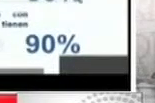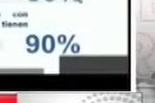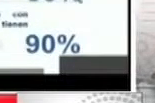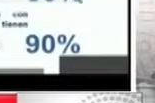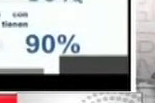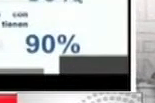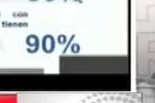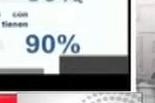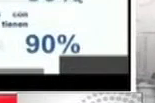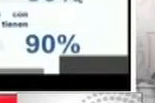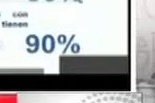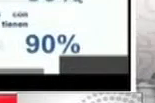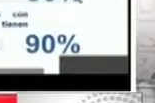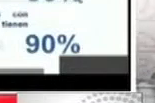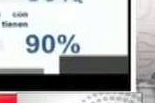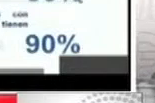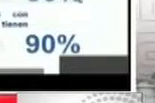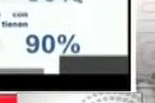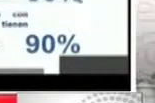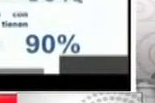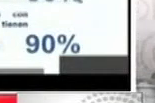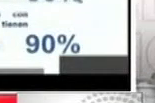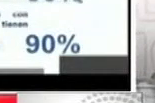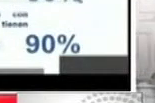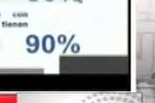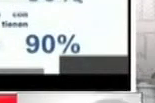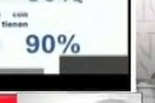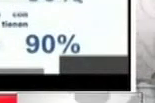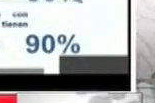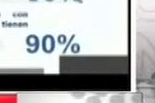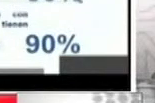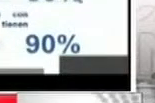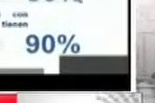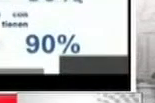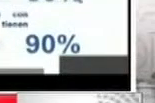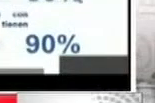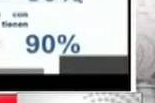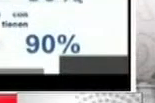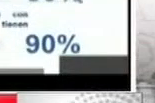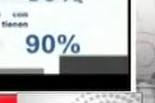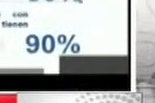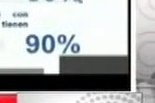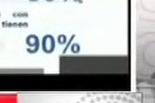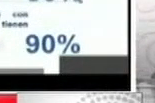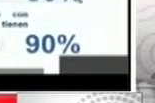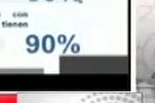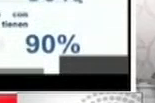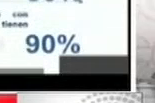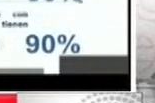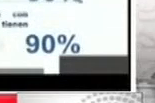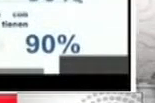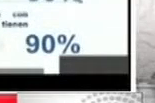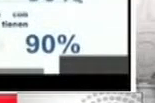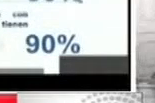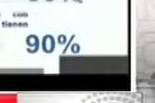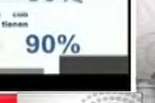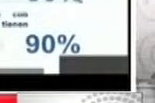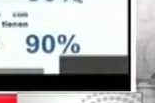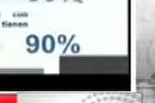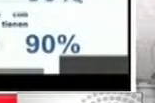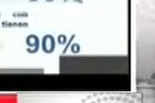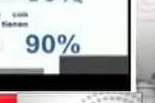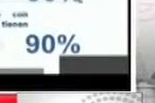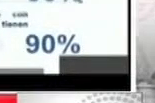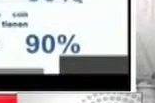que reducirse y reorientar los recursos para potenciar algunas metas y reprogramarlas, ¿no? Porque